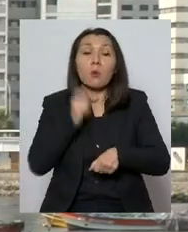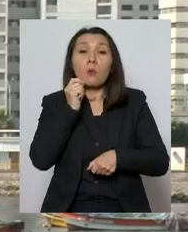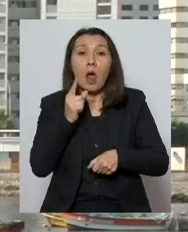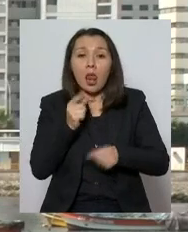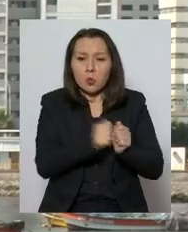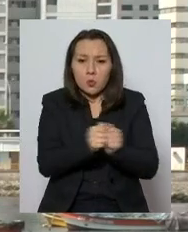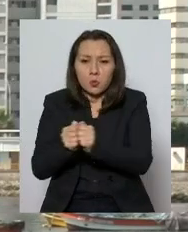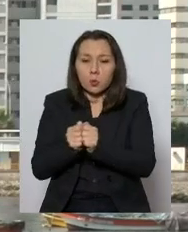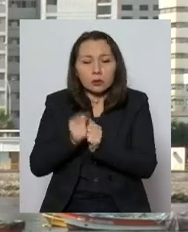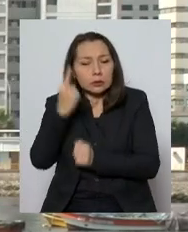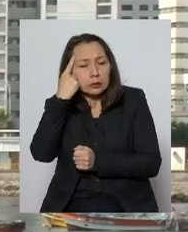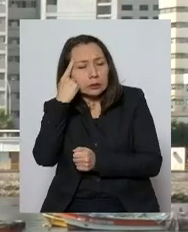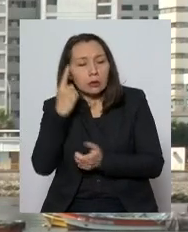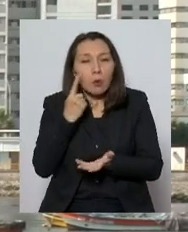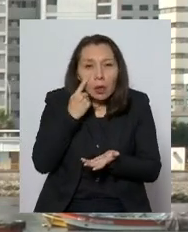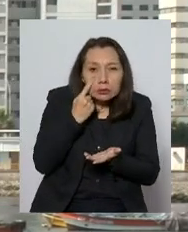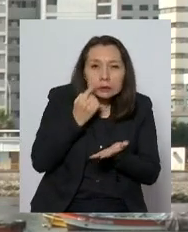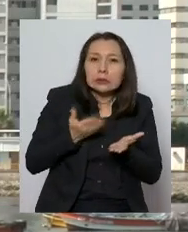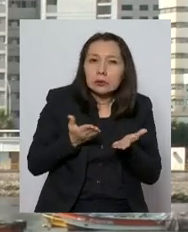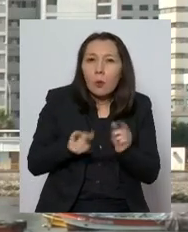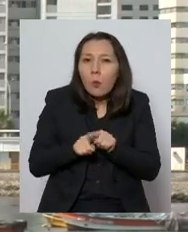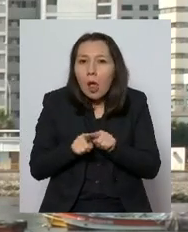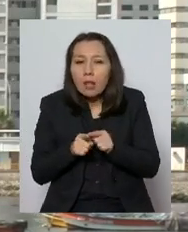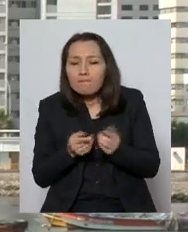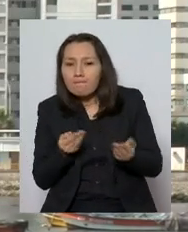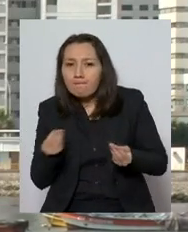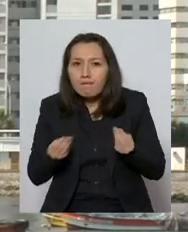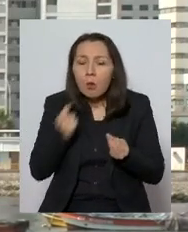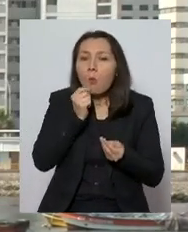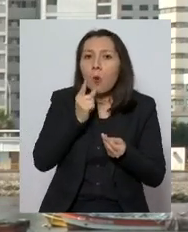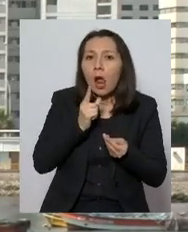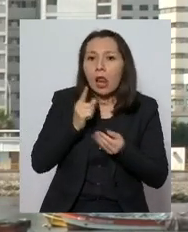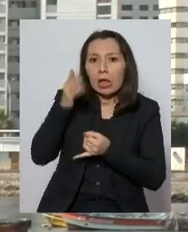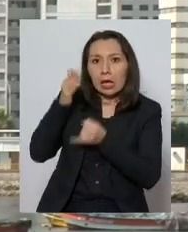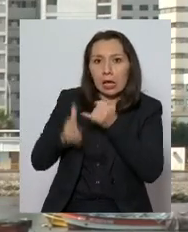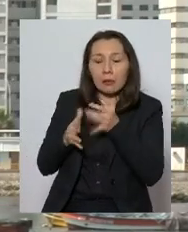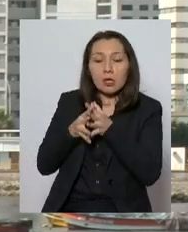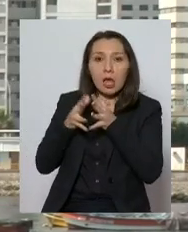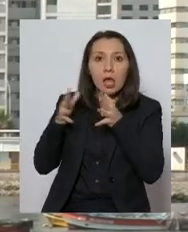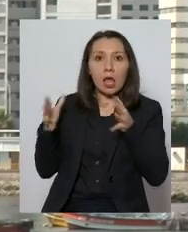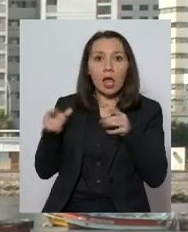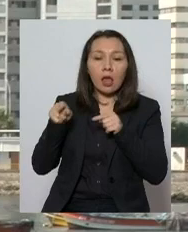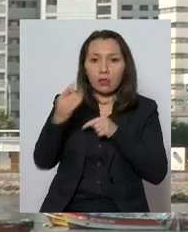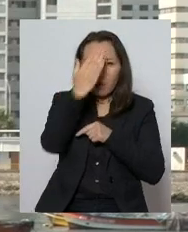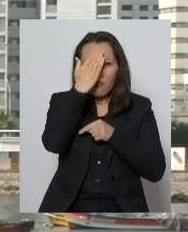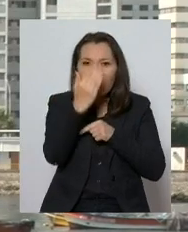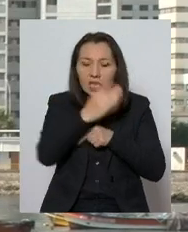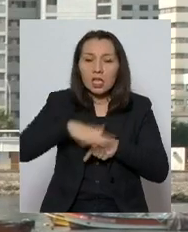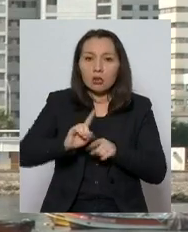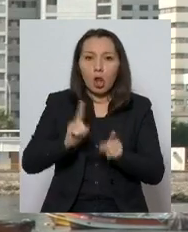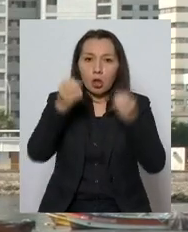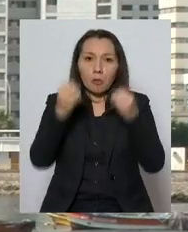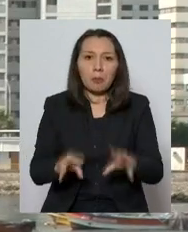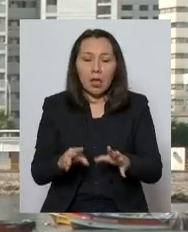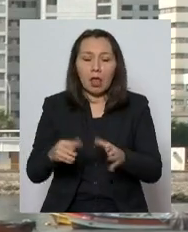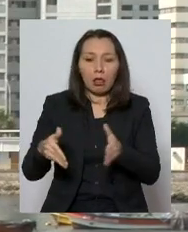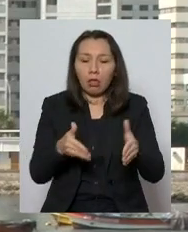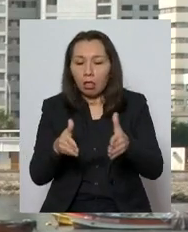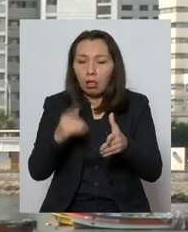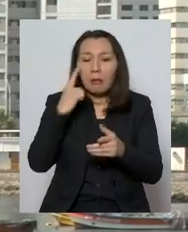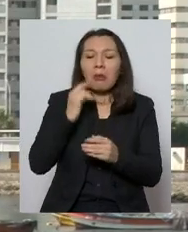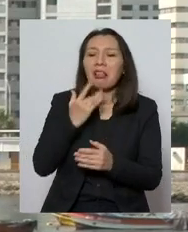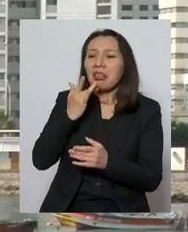ser astutos, de ver la magnitud del enemigo que tenemos delante y no perdernos